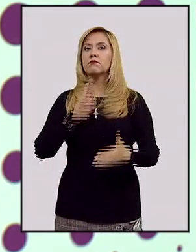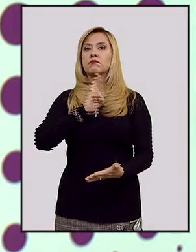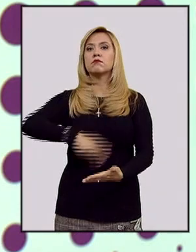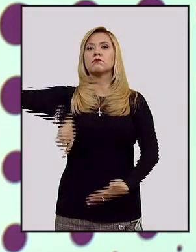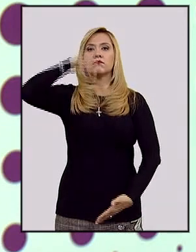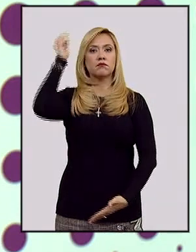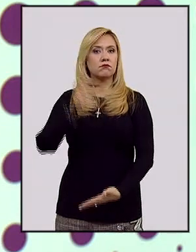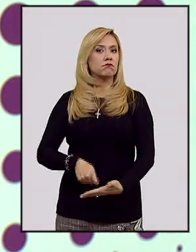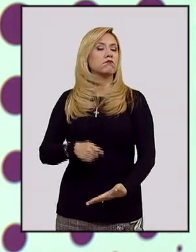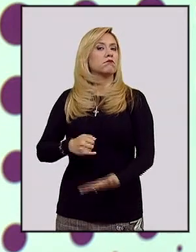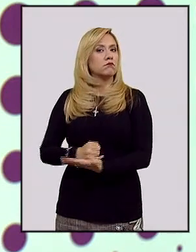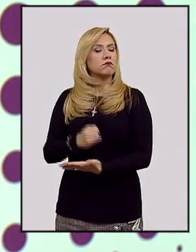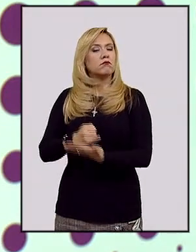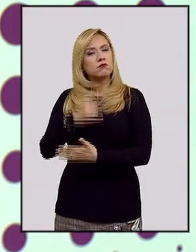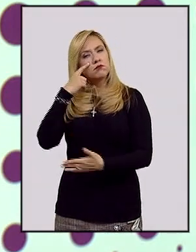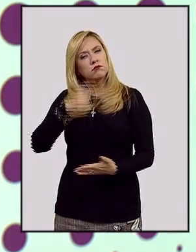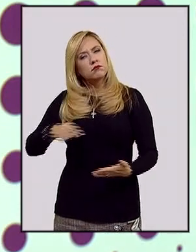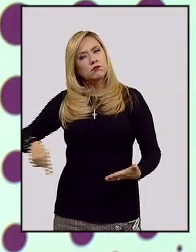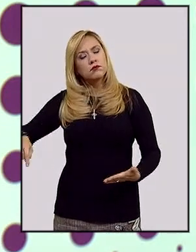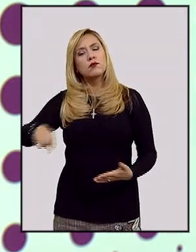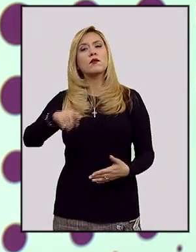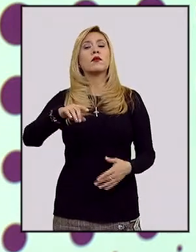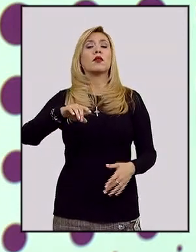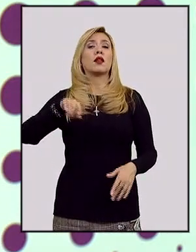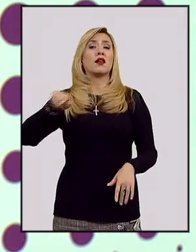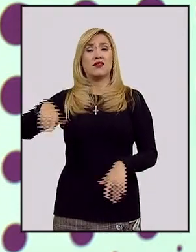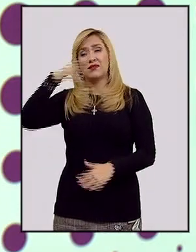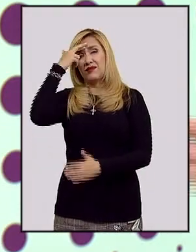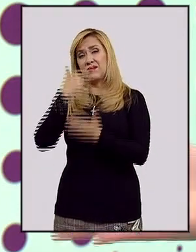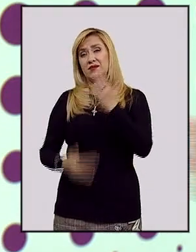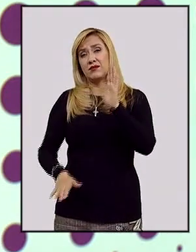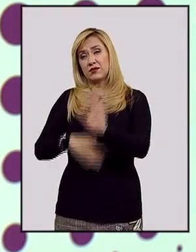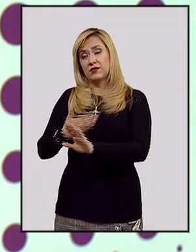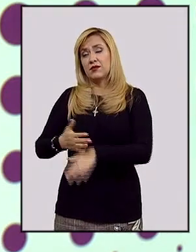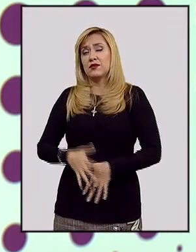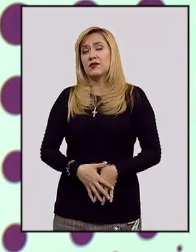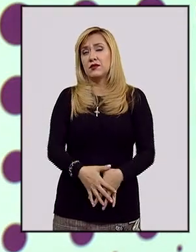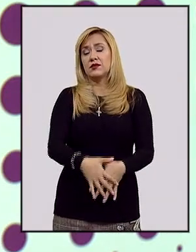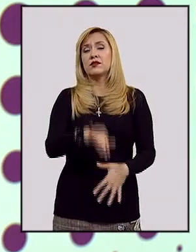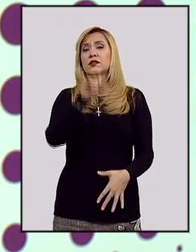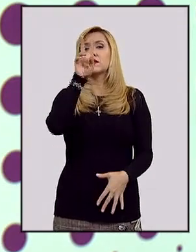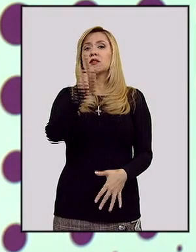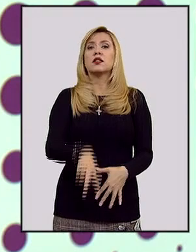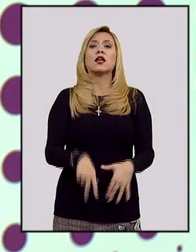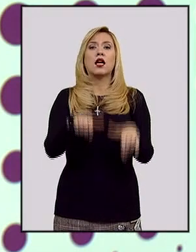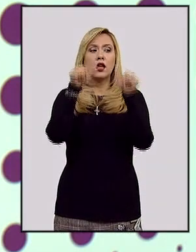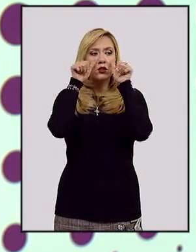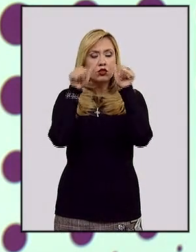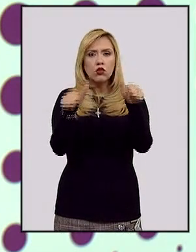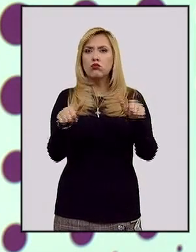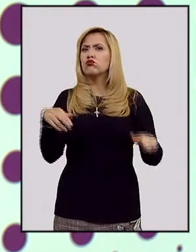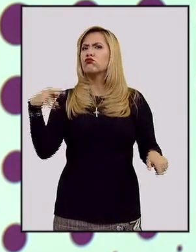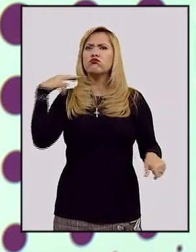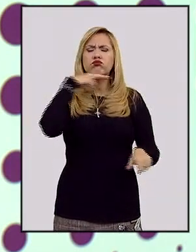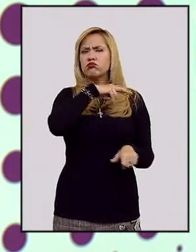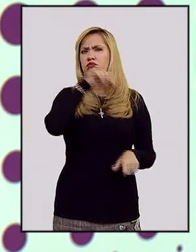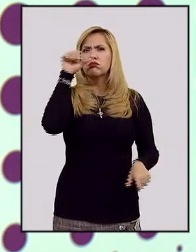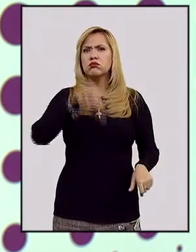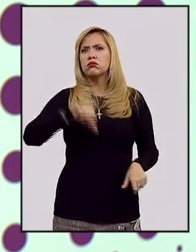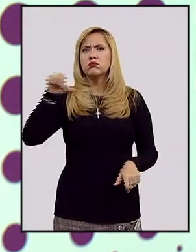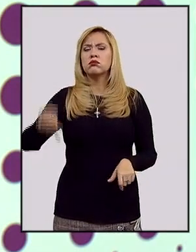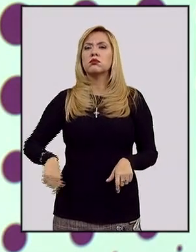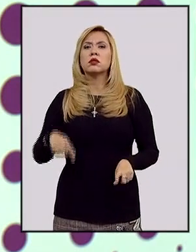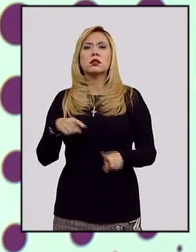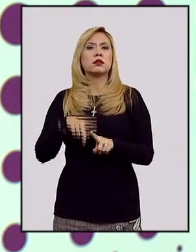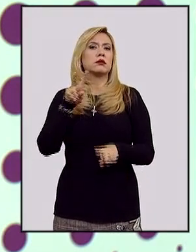en específico. En los casos de violencia obstétrica lo que hemos obtenido es justo esta atención inmediata que ha sido de una